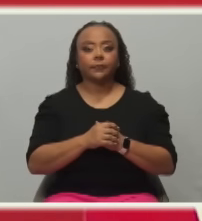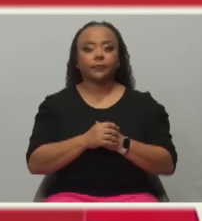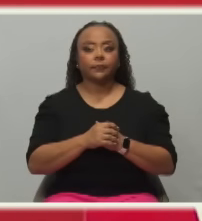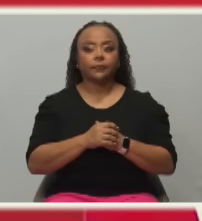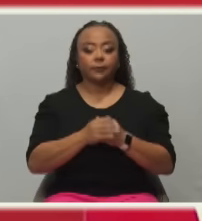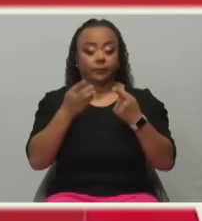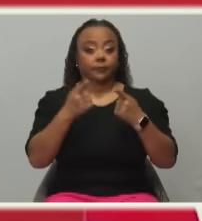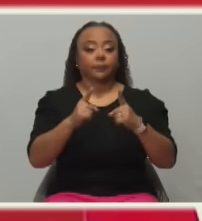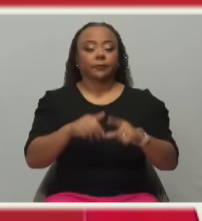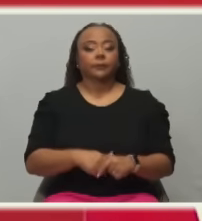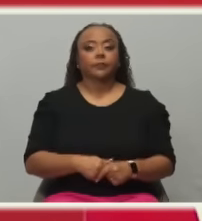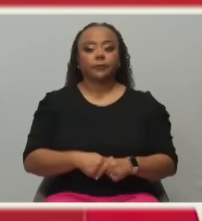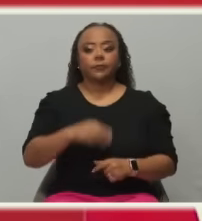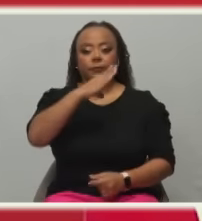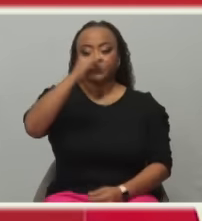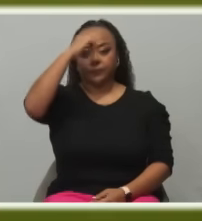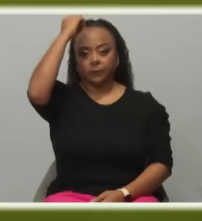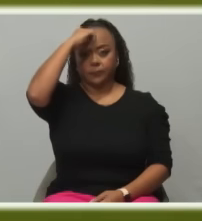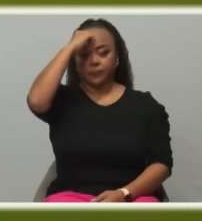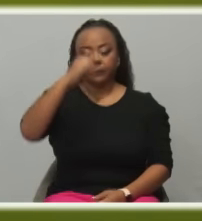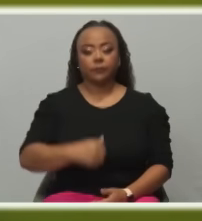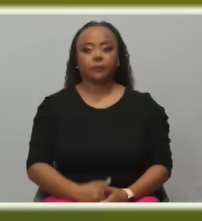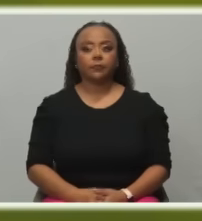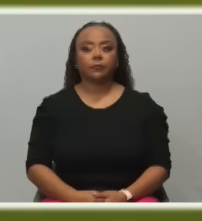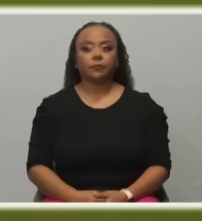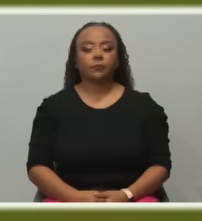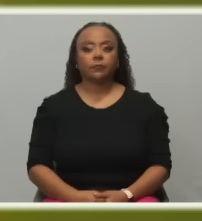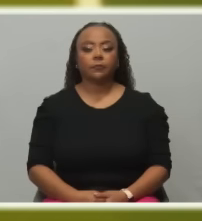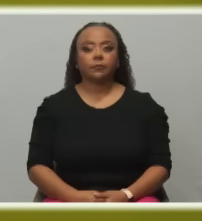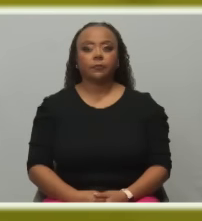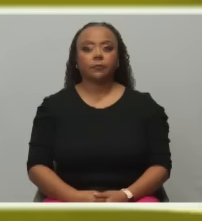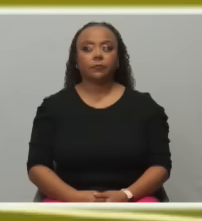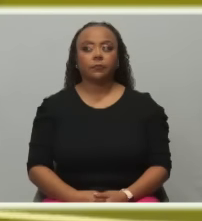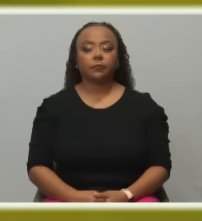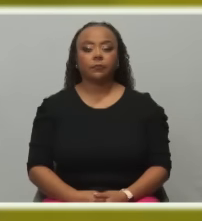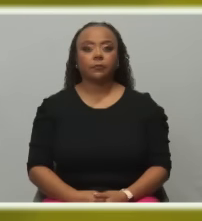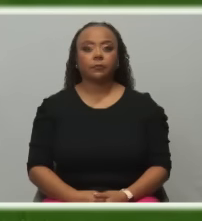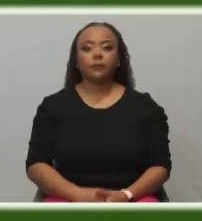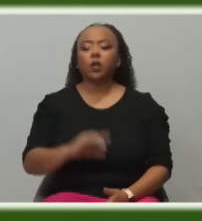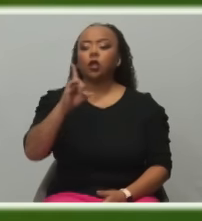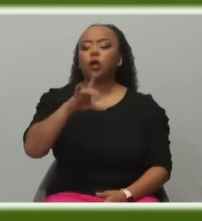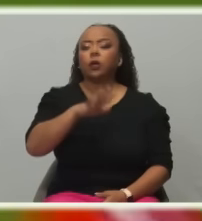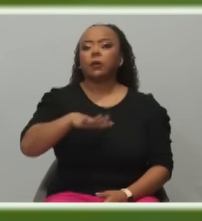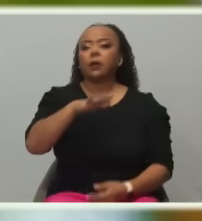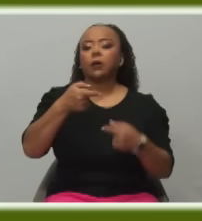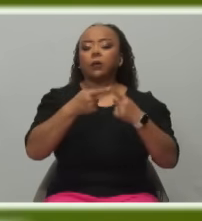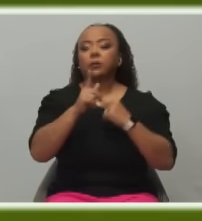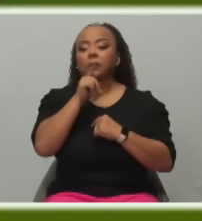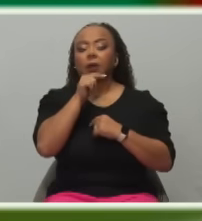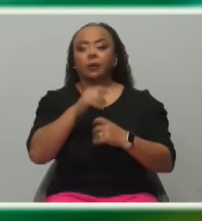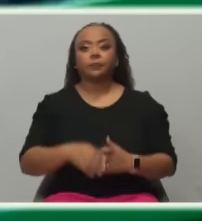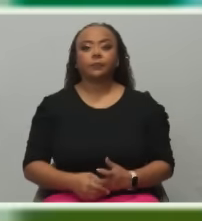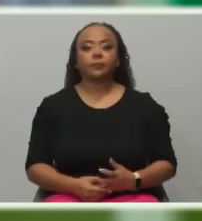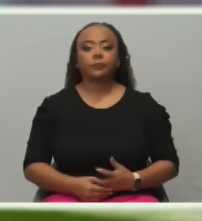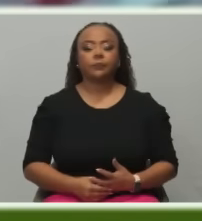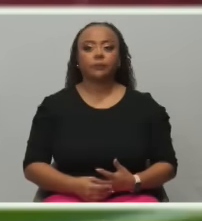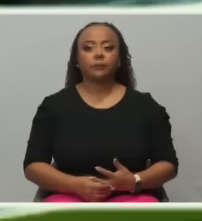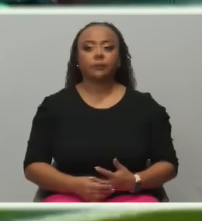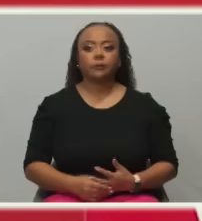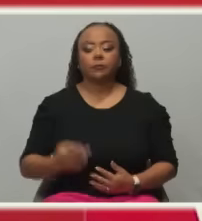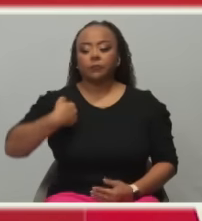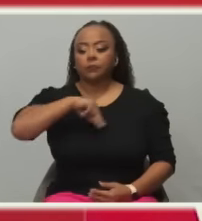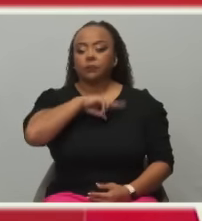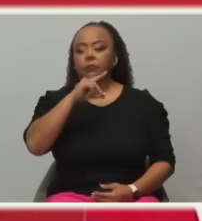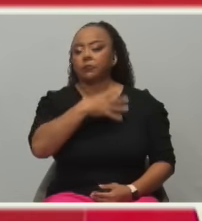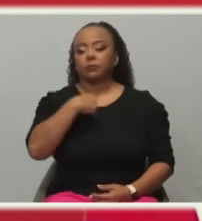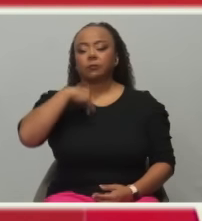nos pasa y obviamente este independientemente de de dónde sea y contra quién sea a nosotros no